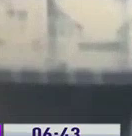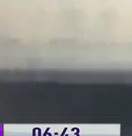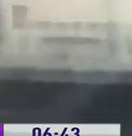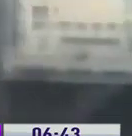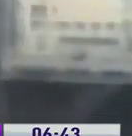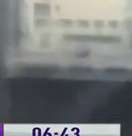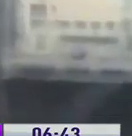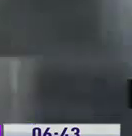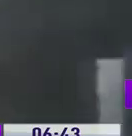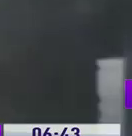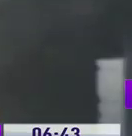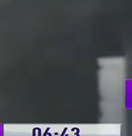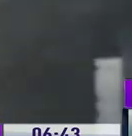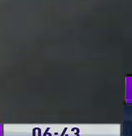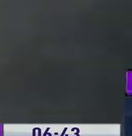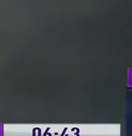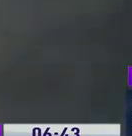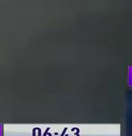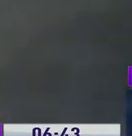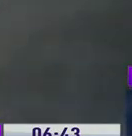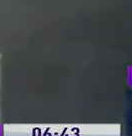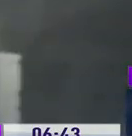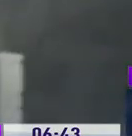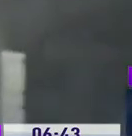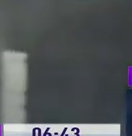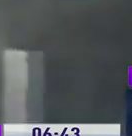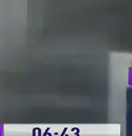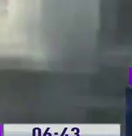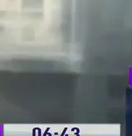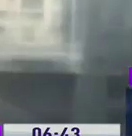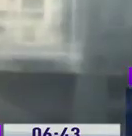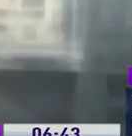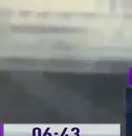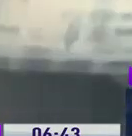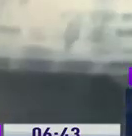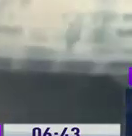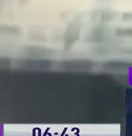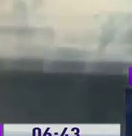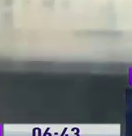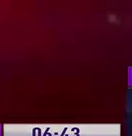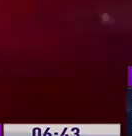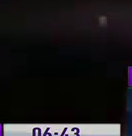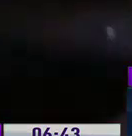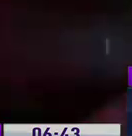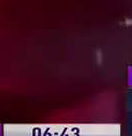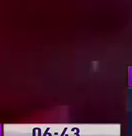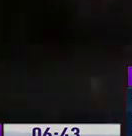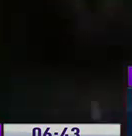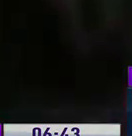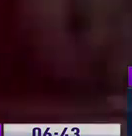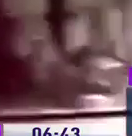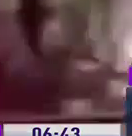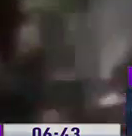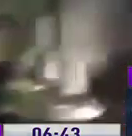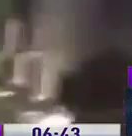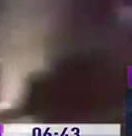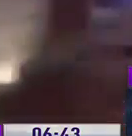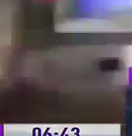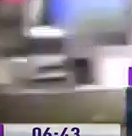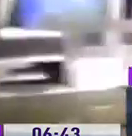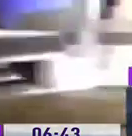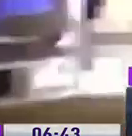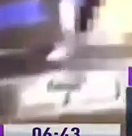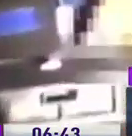es tiempo de una pausa y al retornar este hermoso tanto se detectan con rayos-x a zinc contienen inmigrantes que